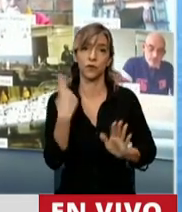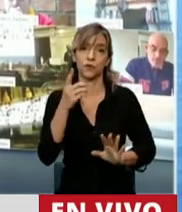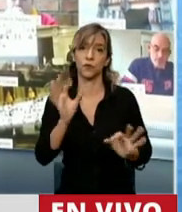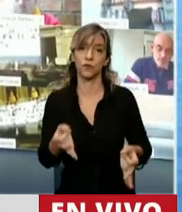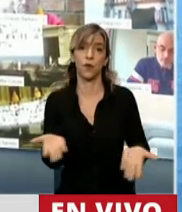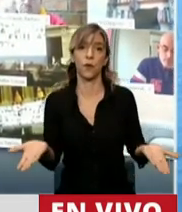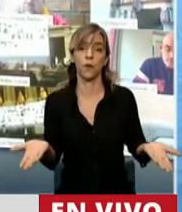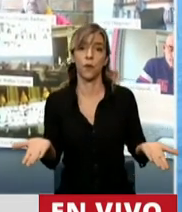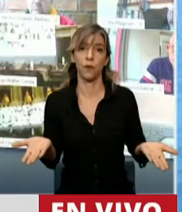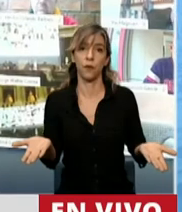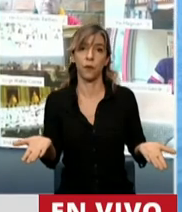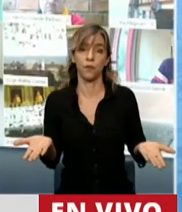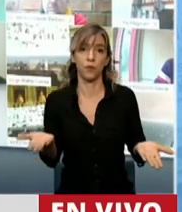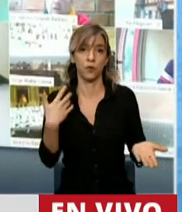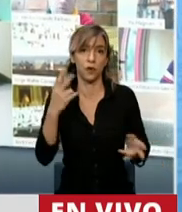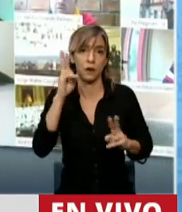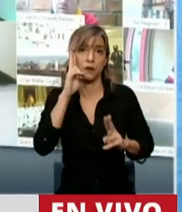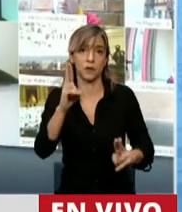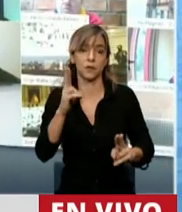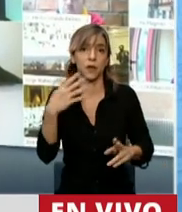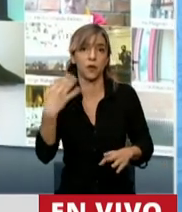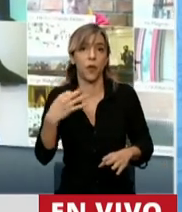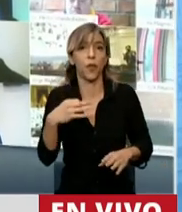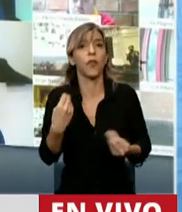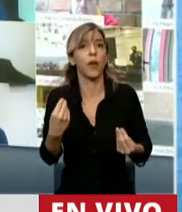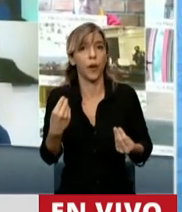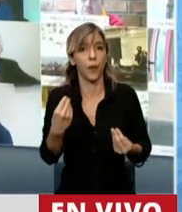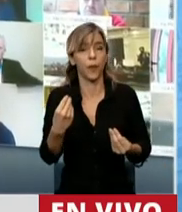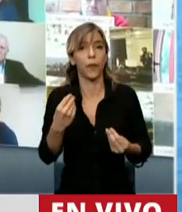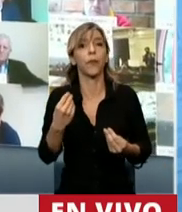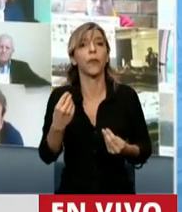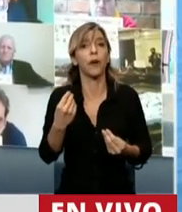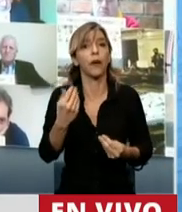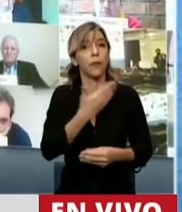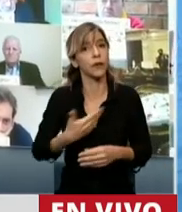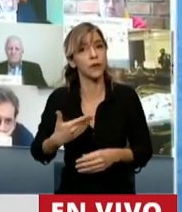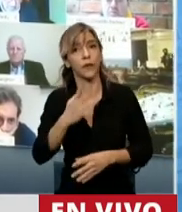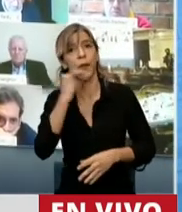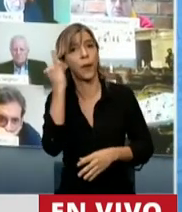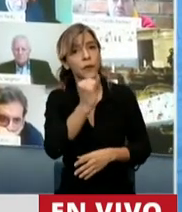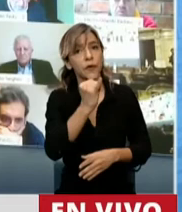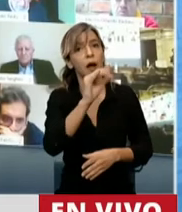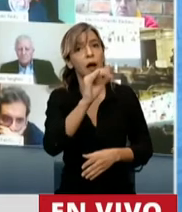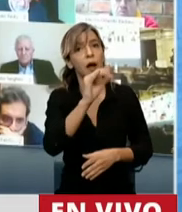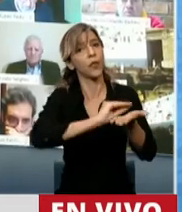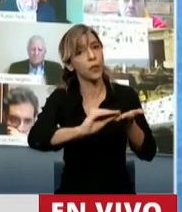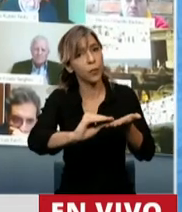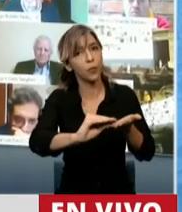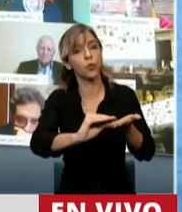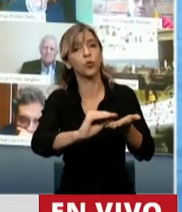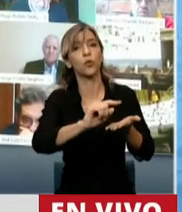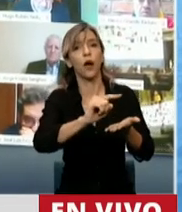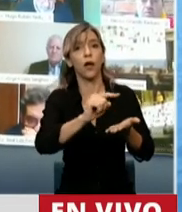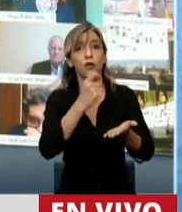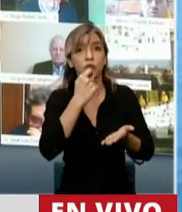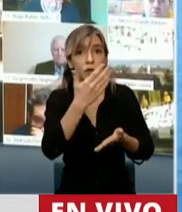Cámara, de advertirle al señor diputado que está hablando o a la señora diputada que está